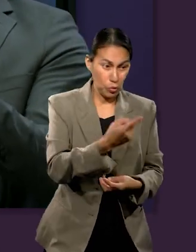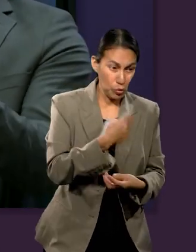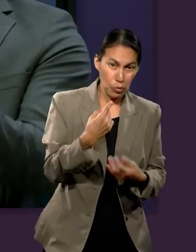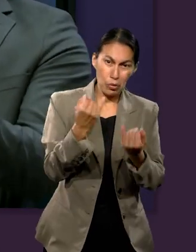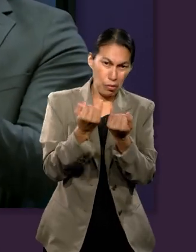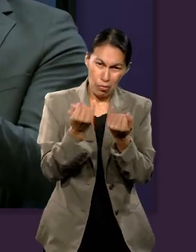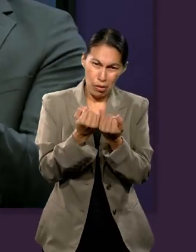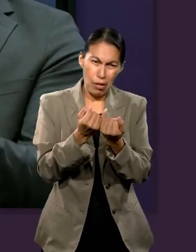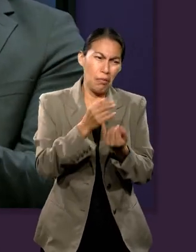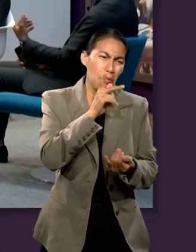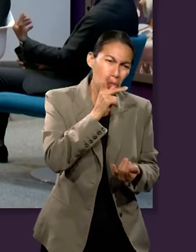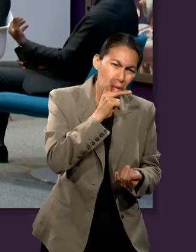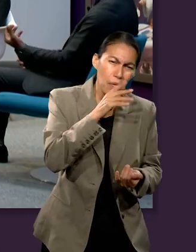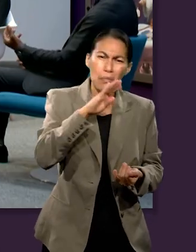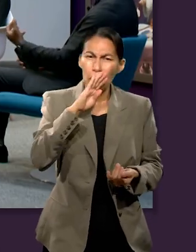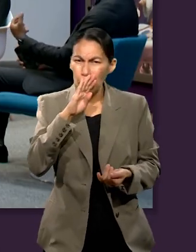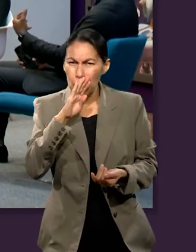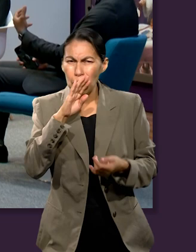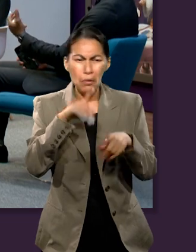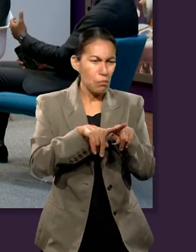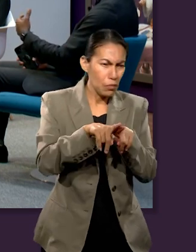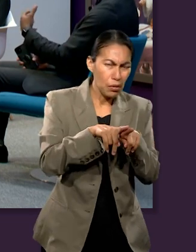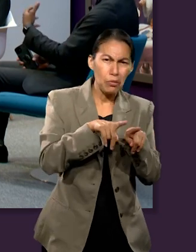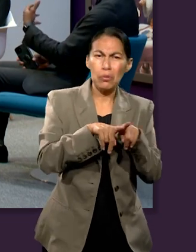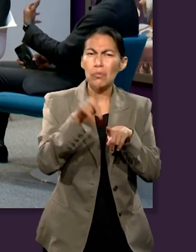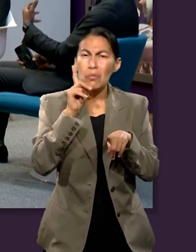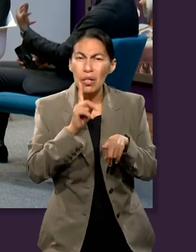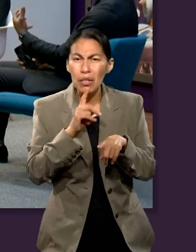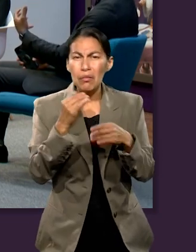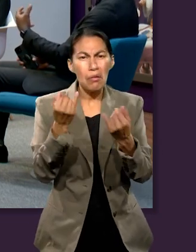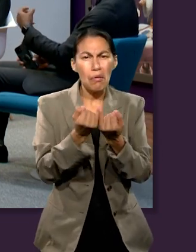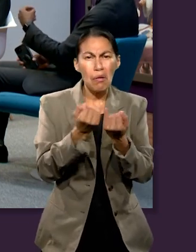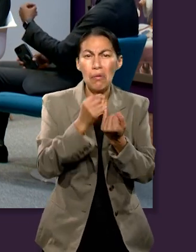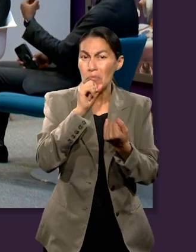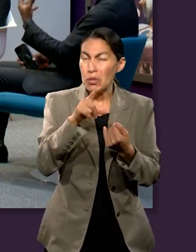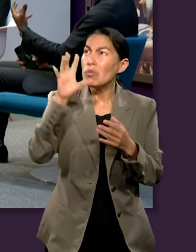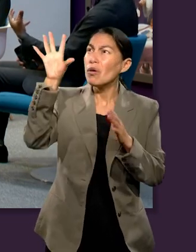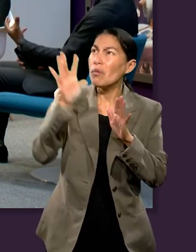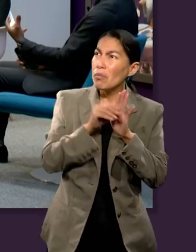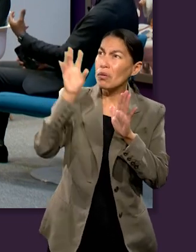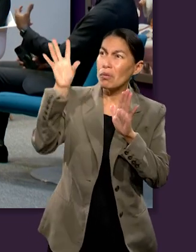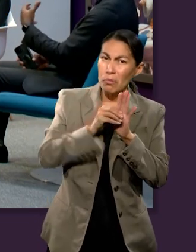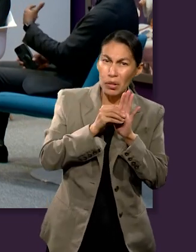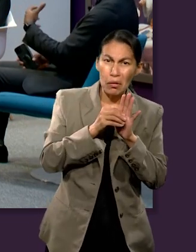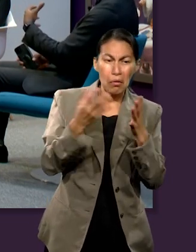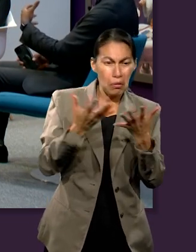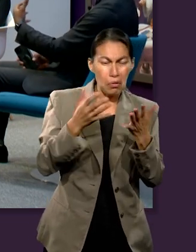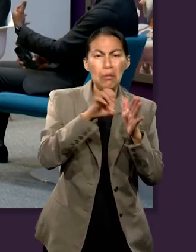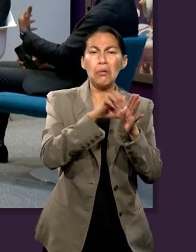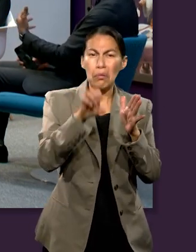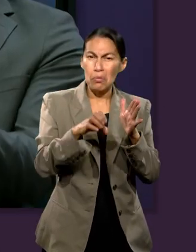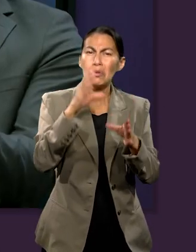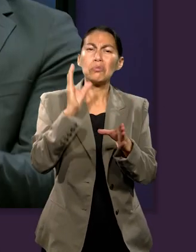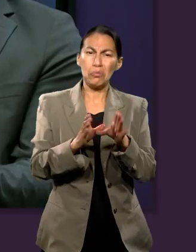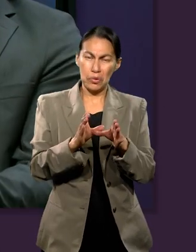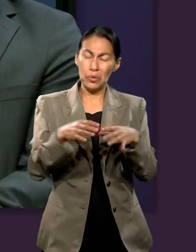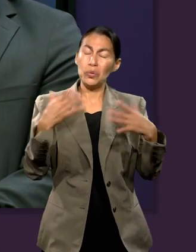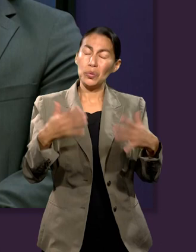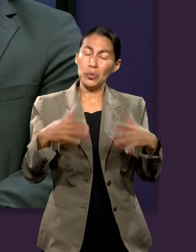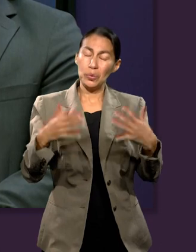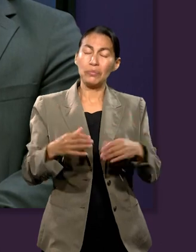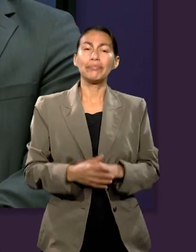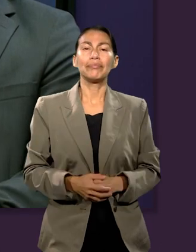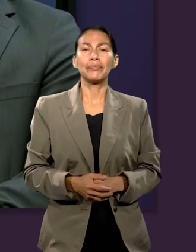que también como como padres Como hijos como hermanos nosotros deberíamos copiar y dárselo